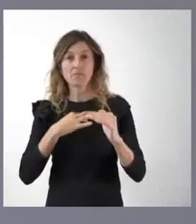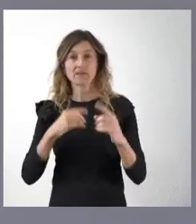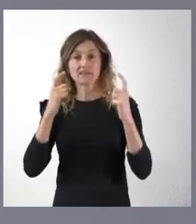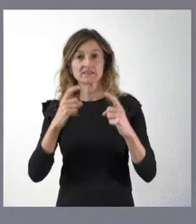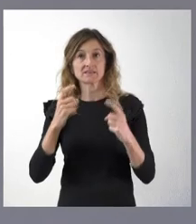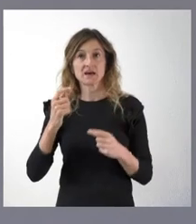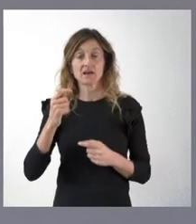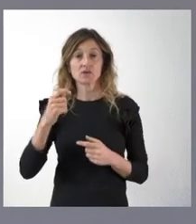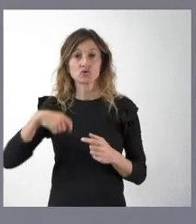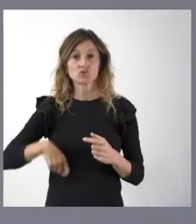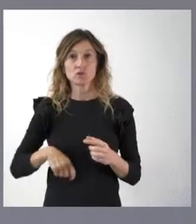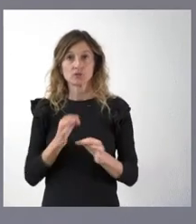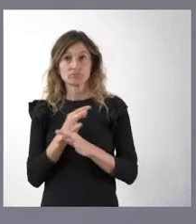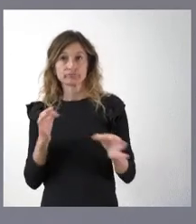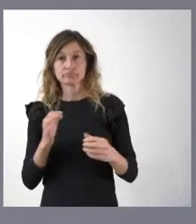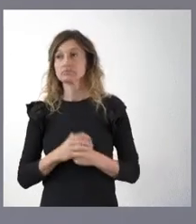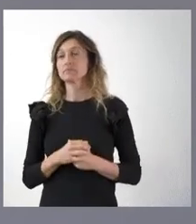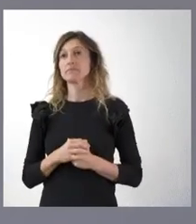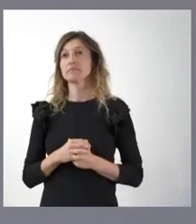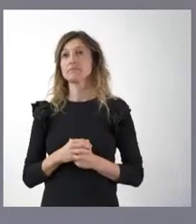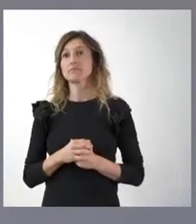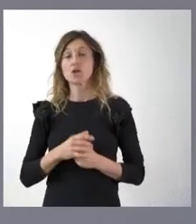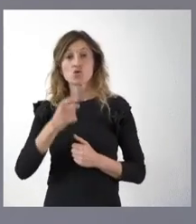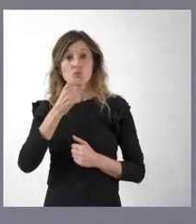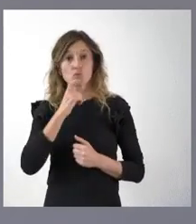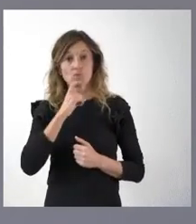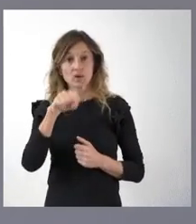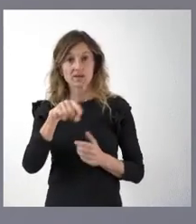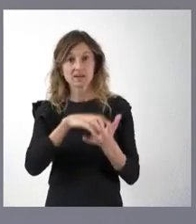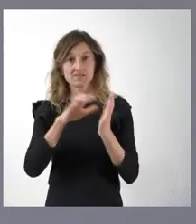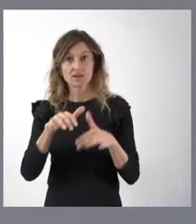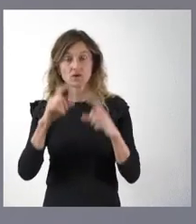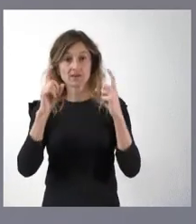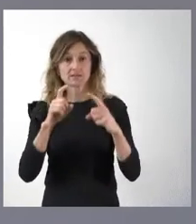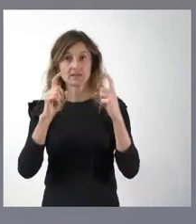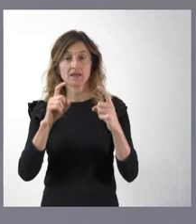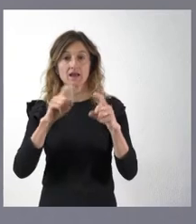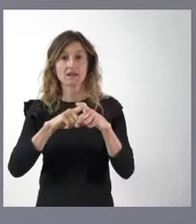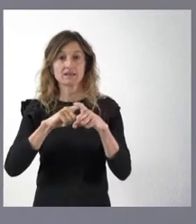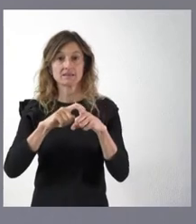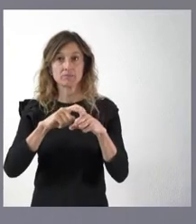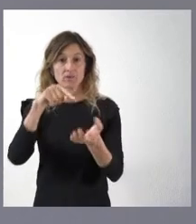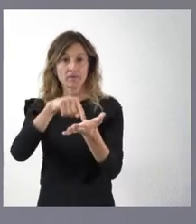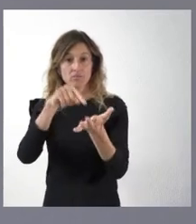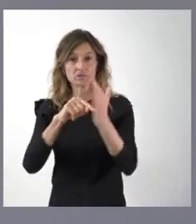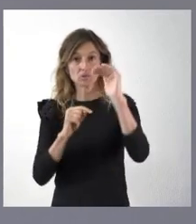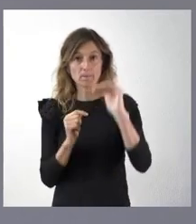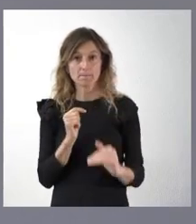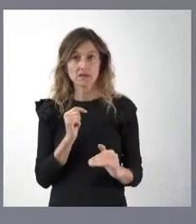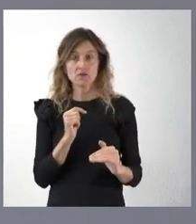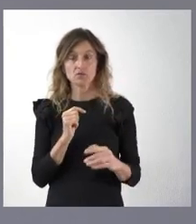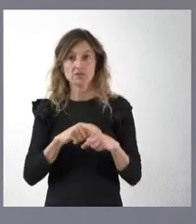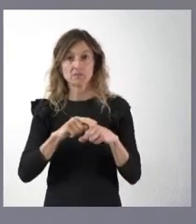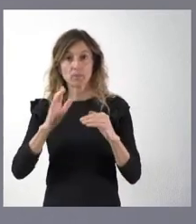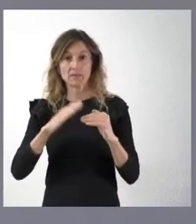con más facilidades a fin de mes Bien sea tocando como hacemos en Castilla y León a la baja los tipos de gravamen especialmente el